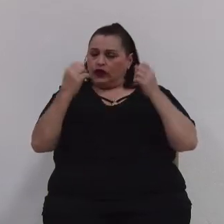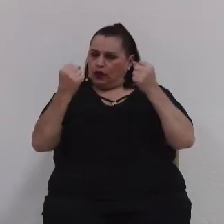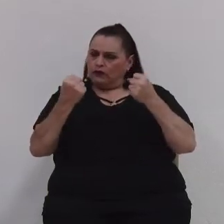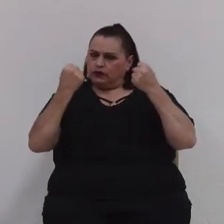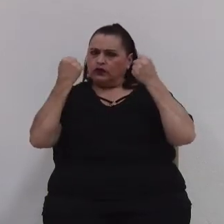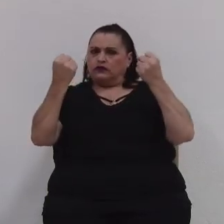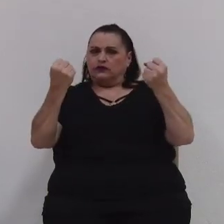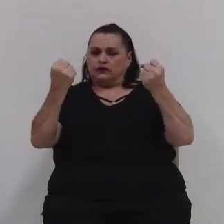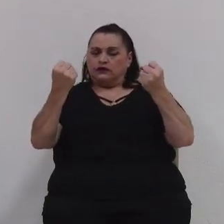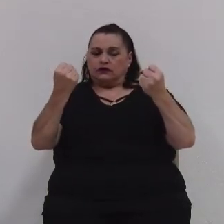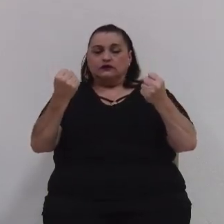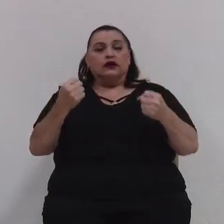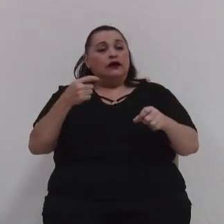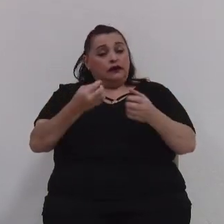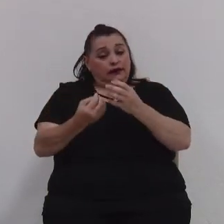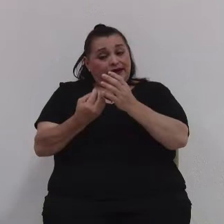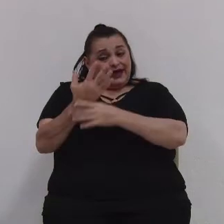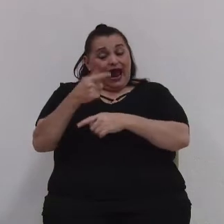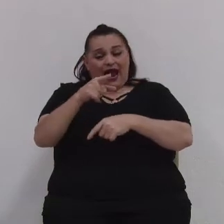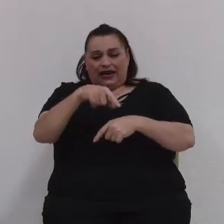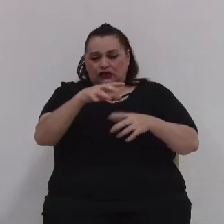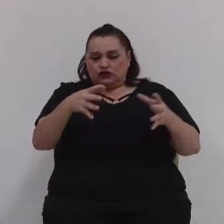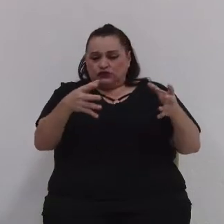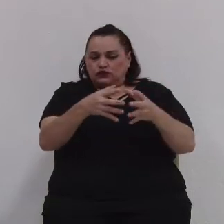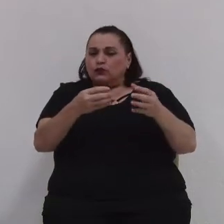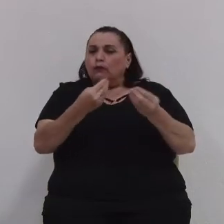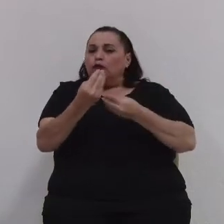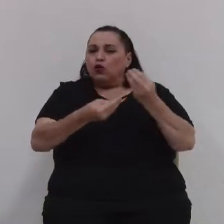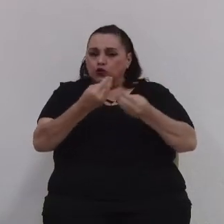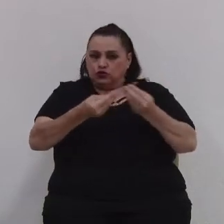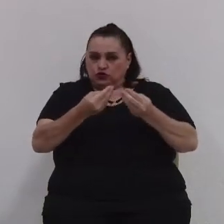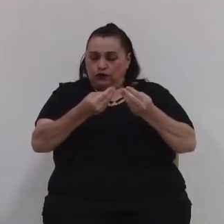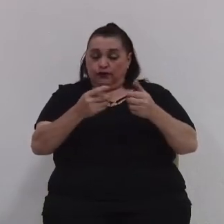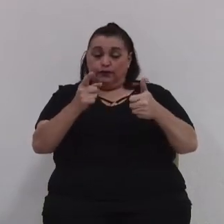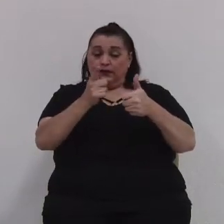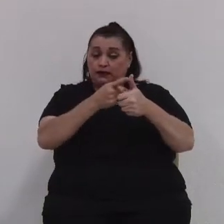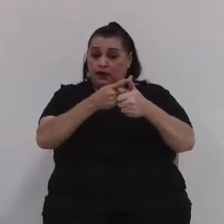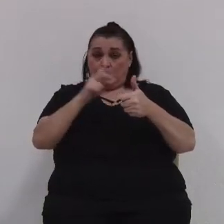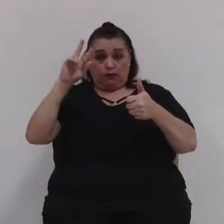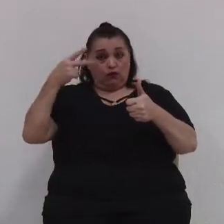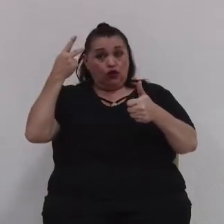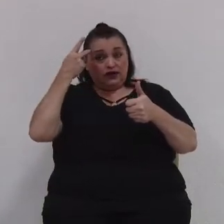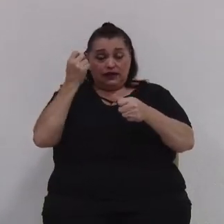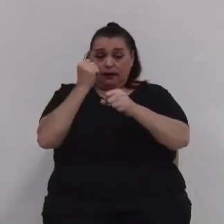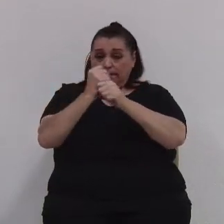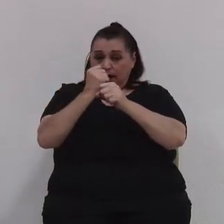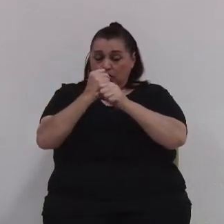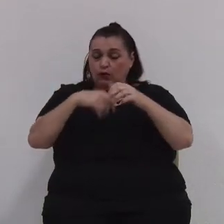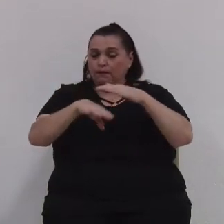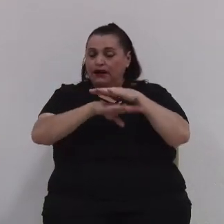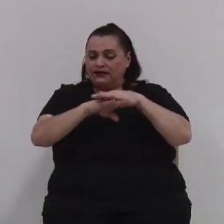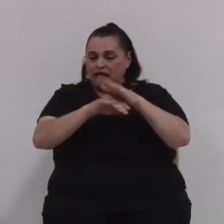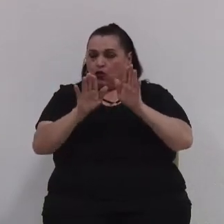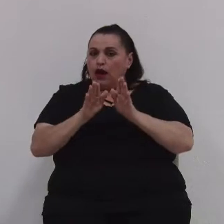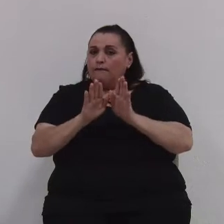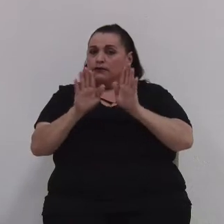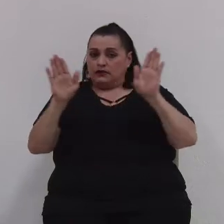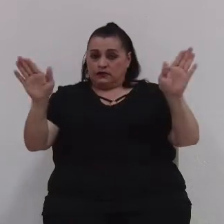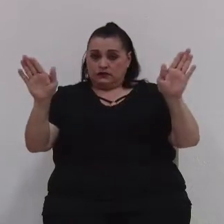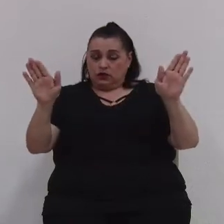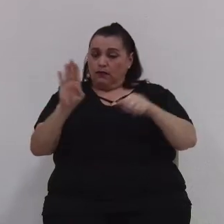potenciales para crear esos conglomerados productivos. Entonces la primera sería las políticas de empleo basadas en una ampliación, escalamiento de